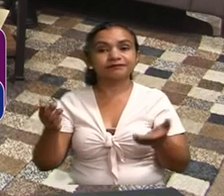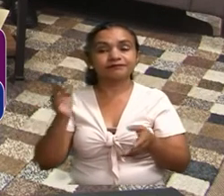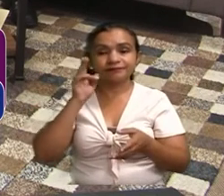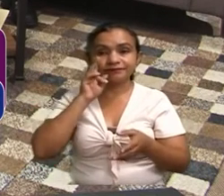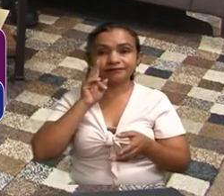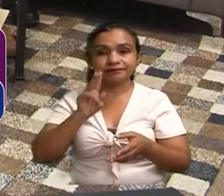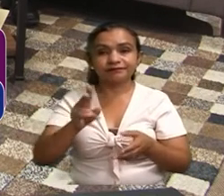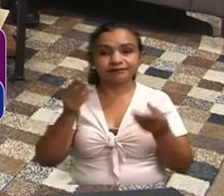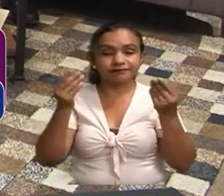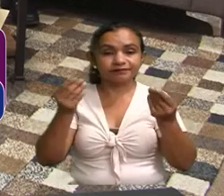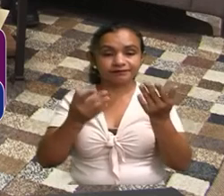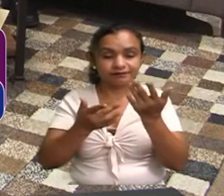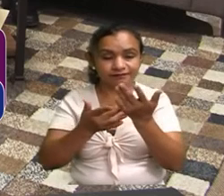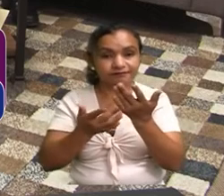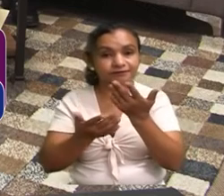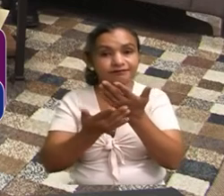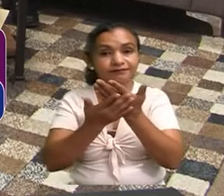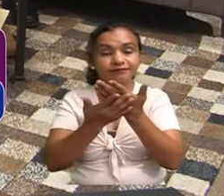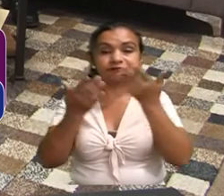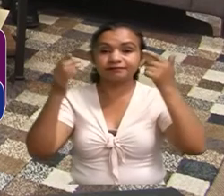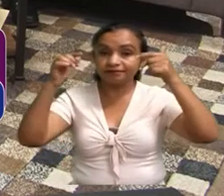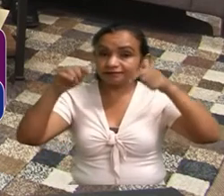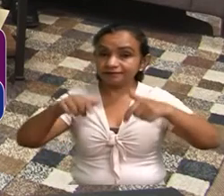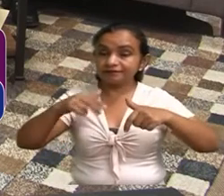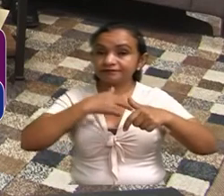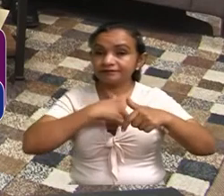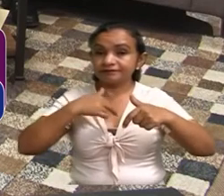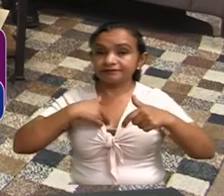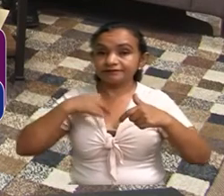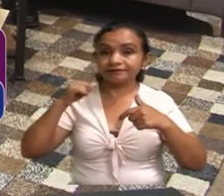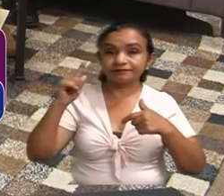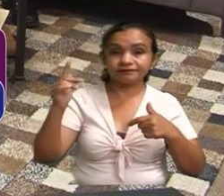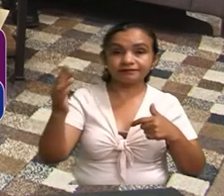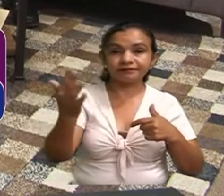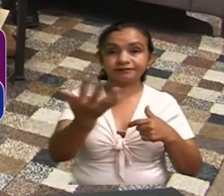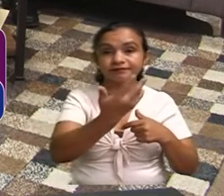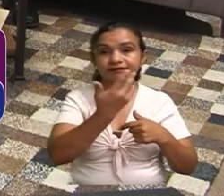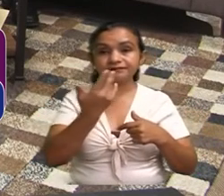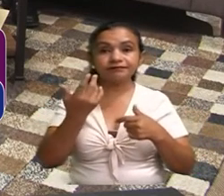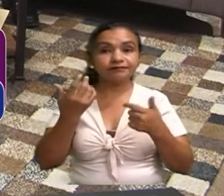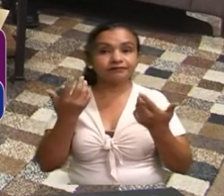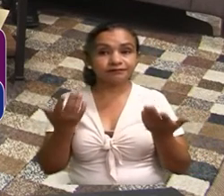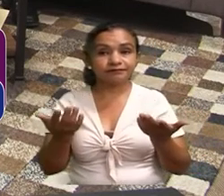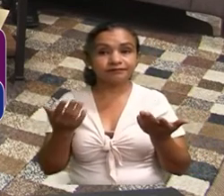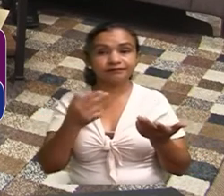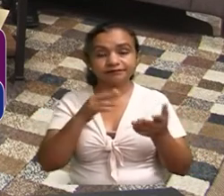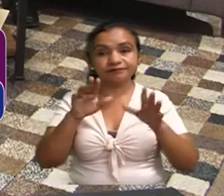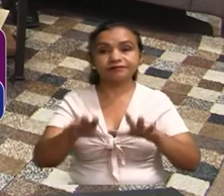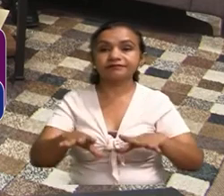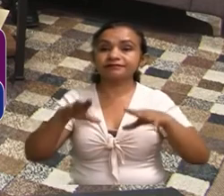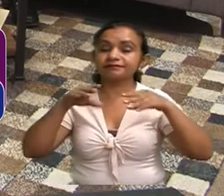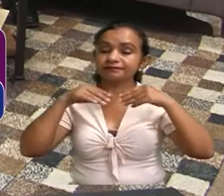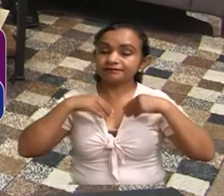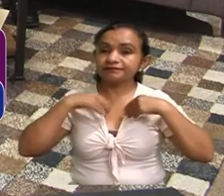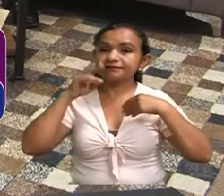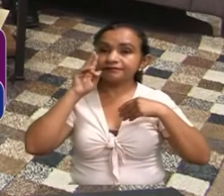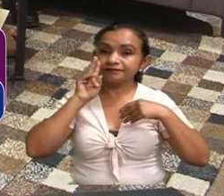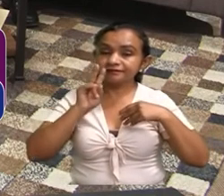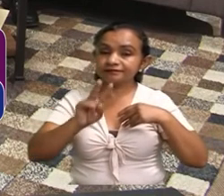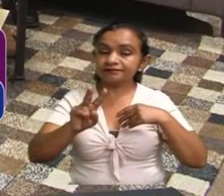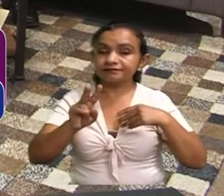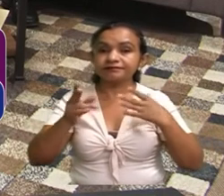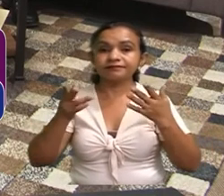con mucha tecnología, que aquí también estamos con toda la disposición, sin duda alguna, de aceptarlo, de verlo, porque